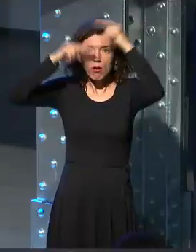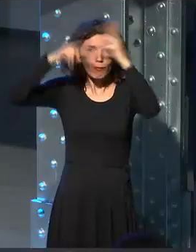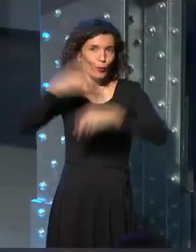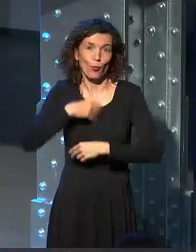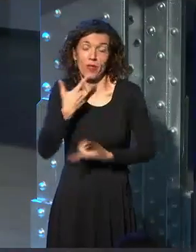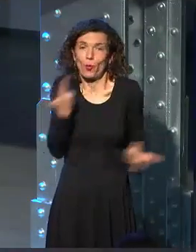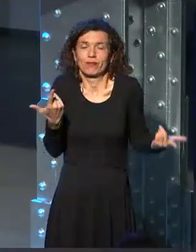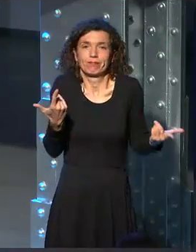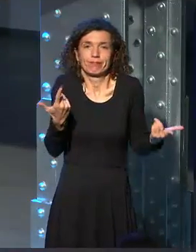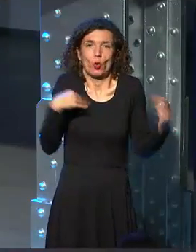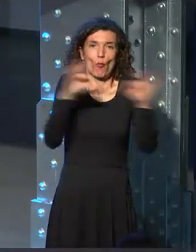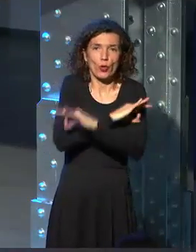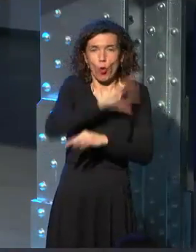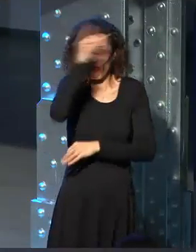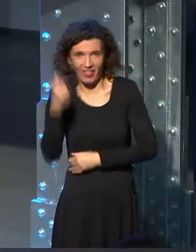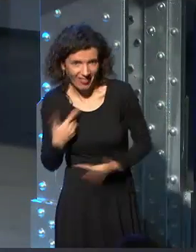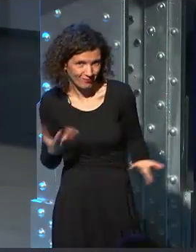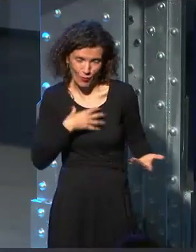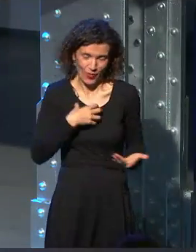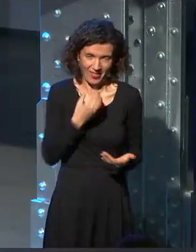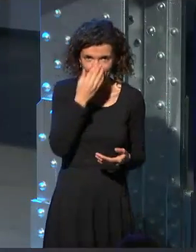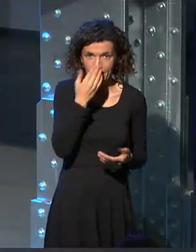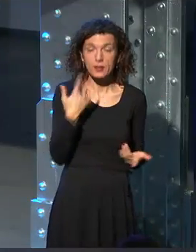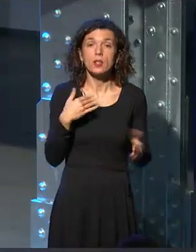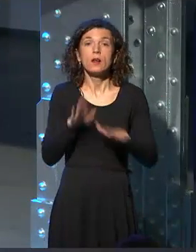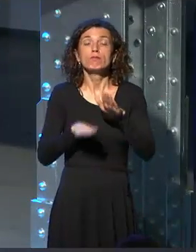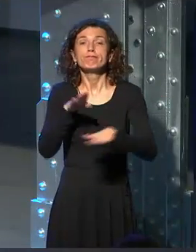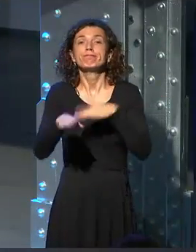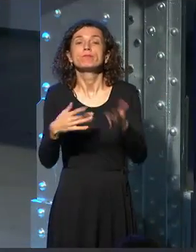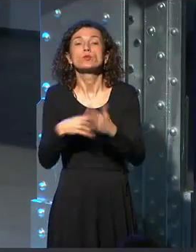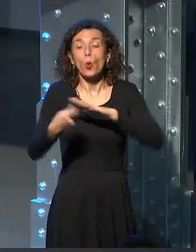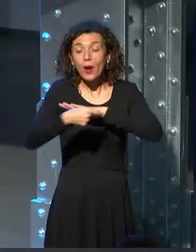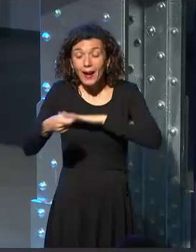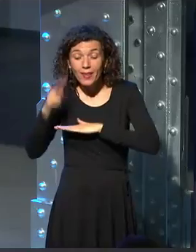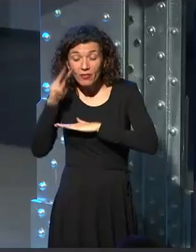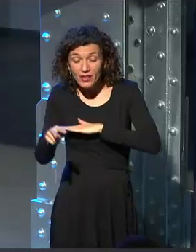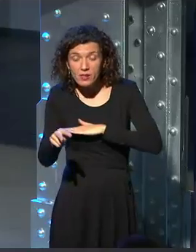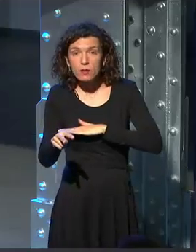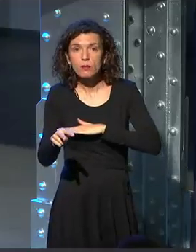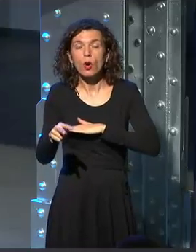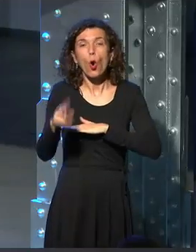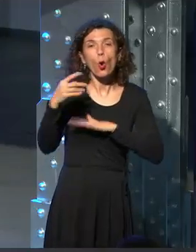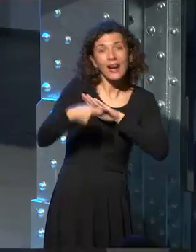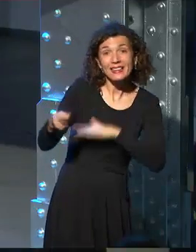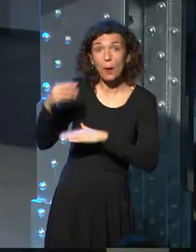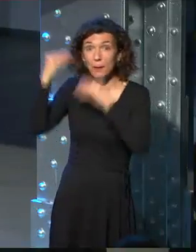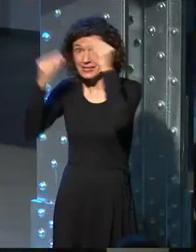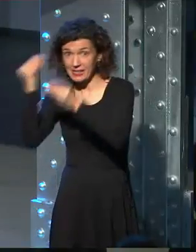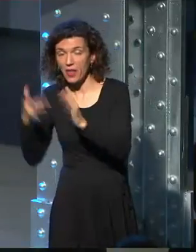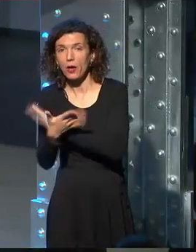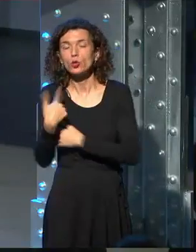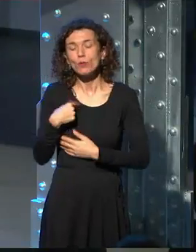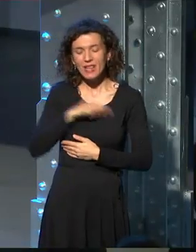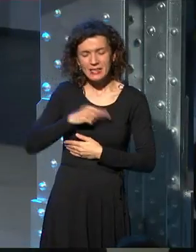y tienes las piezas incorrectas. Claro. Y así, en pasos sucesivos, puedes pasar de una carta vista a una carta pensada. Realmente tienes